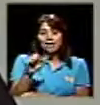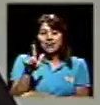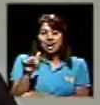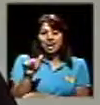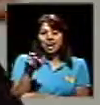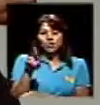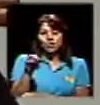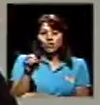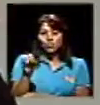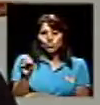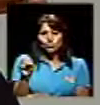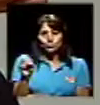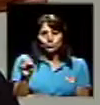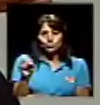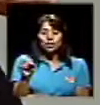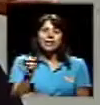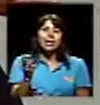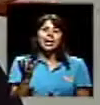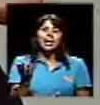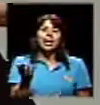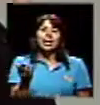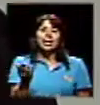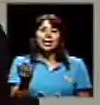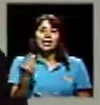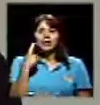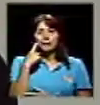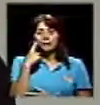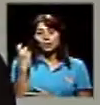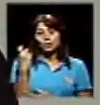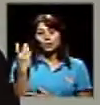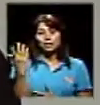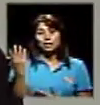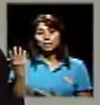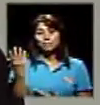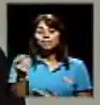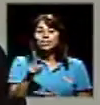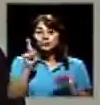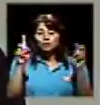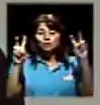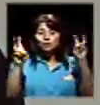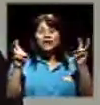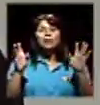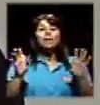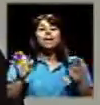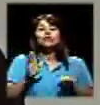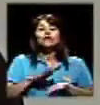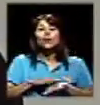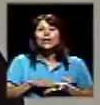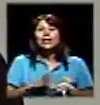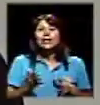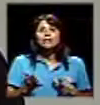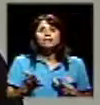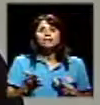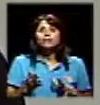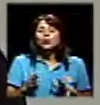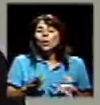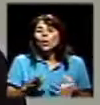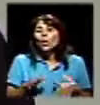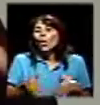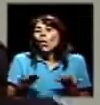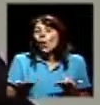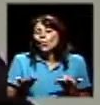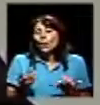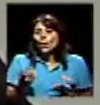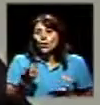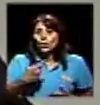en términos de que es un tema de cómo, de mirar la eficiencia dentro de nuestro